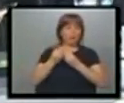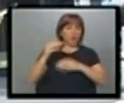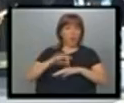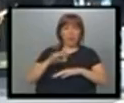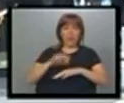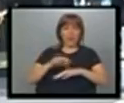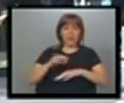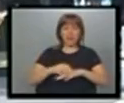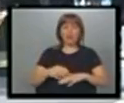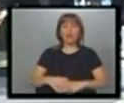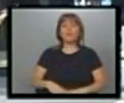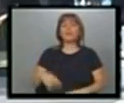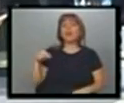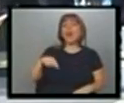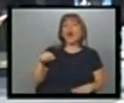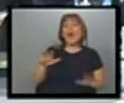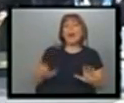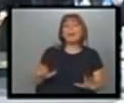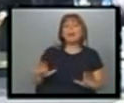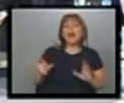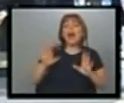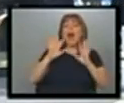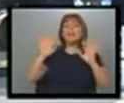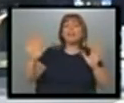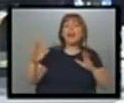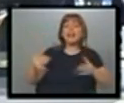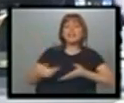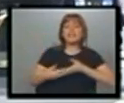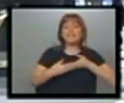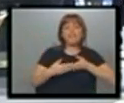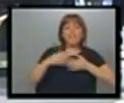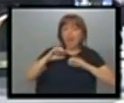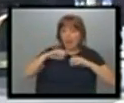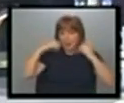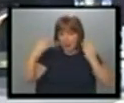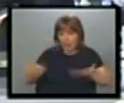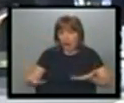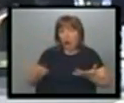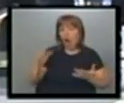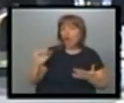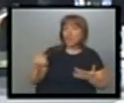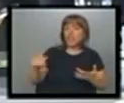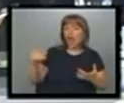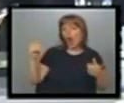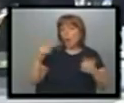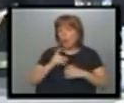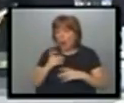¿Cuánto hay que esperar ahora para poder determinar si esta evolución es positiva o si hay algún tipo